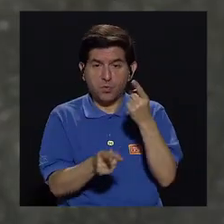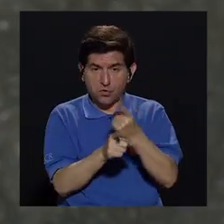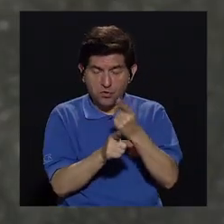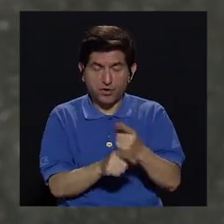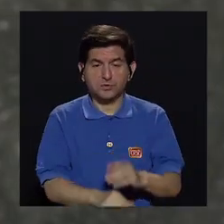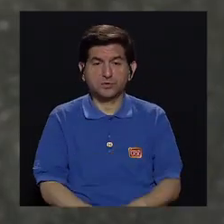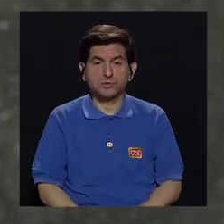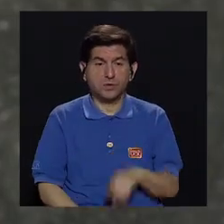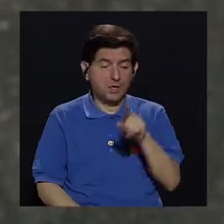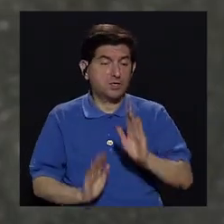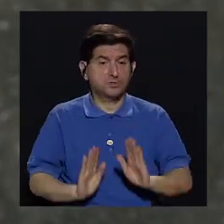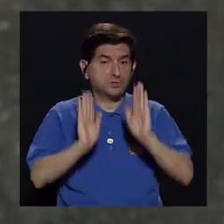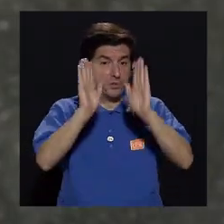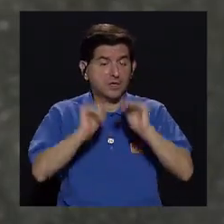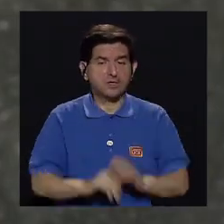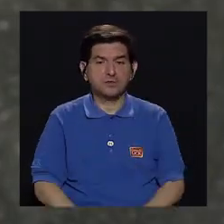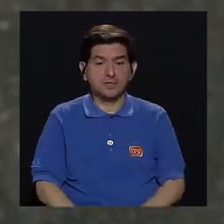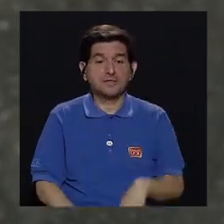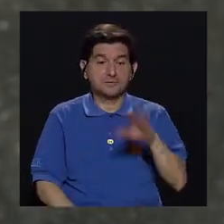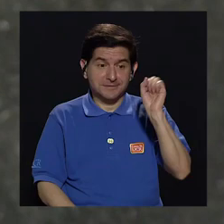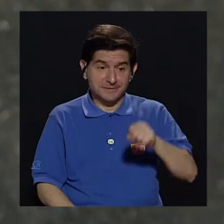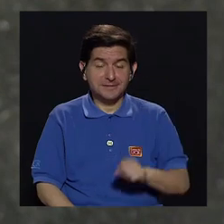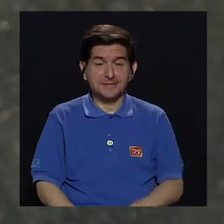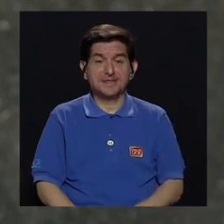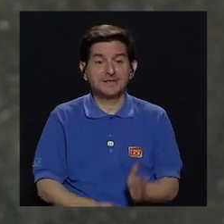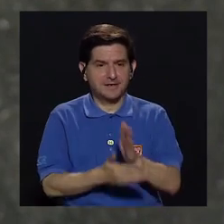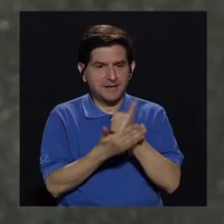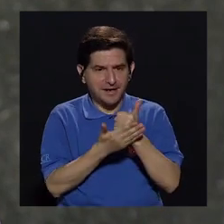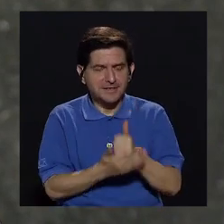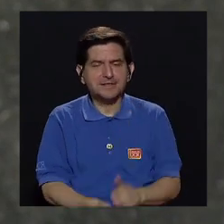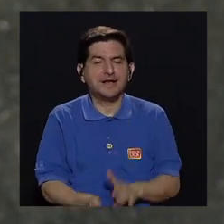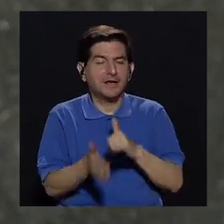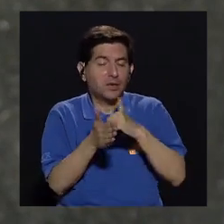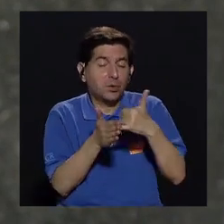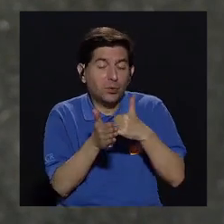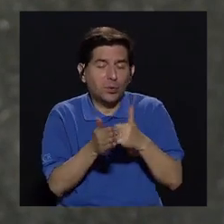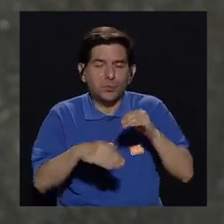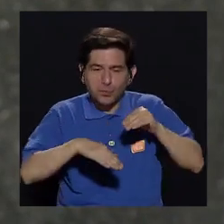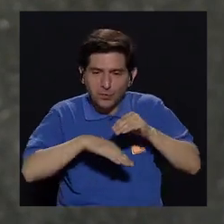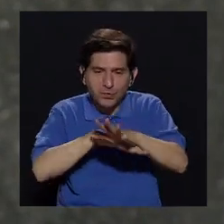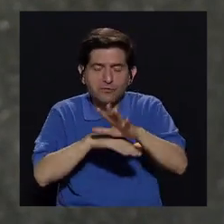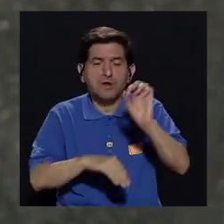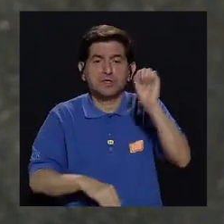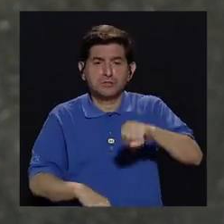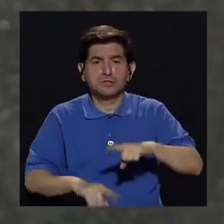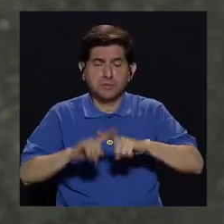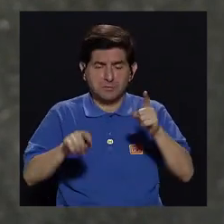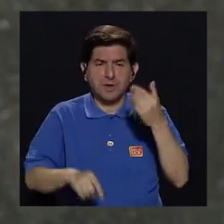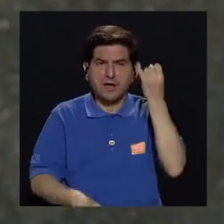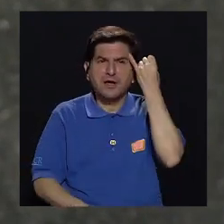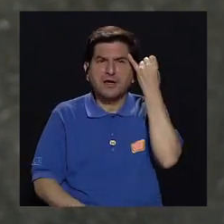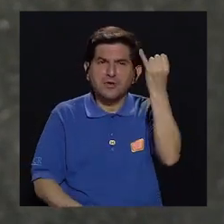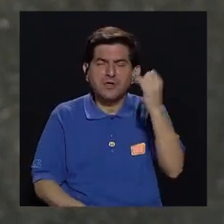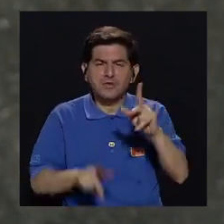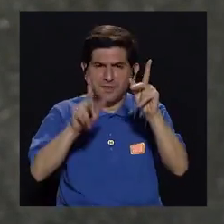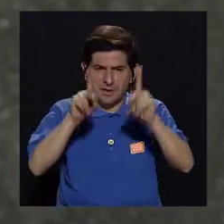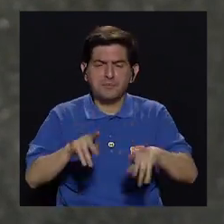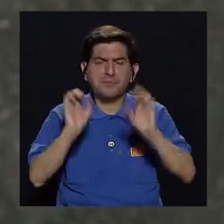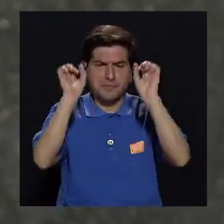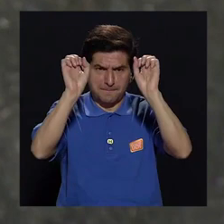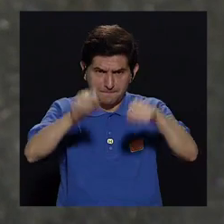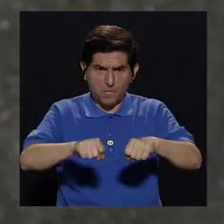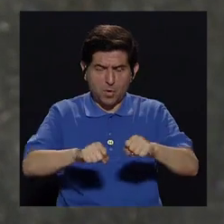así, es algo... Es una maravilla. Es algo muy arriesgado por todas las implicaciones que tiene, pero sí, la idea es facilitarle al